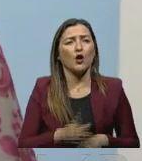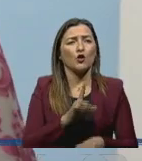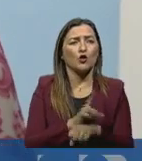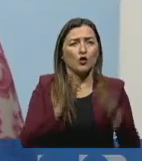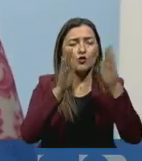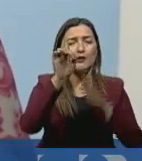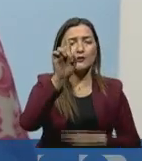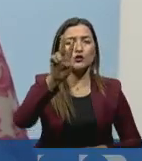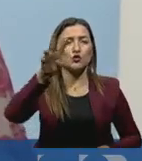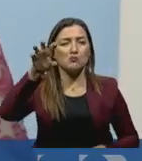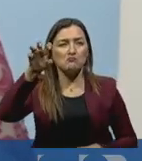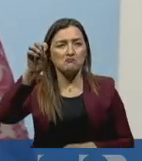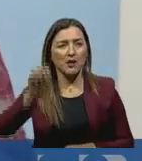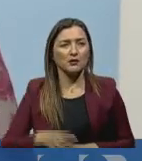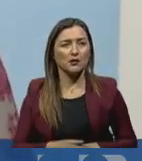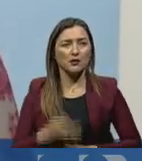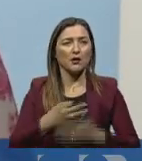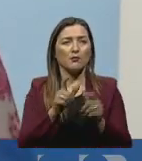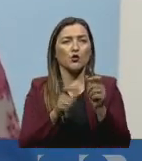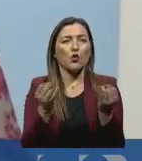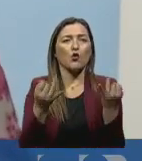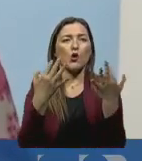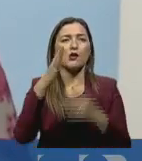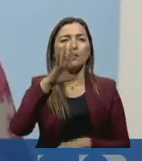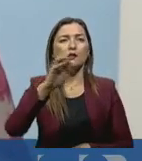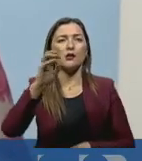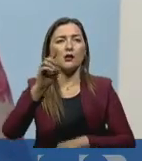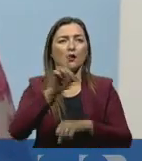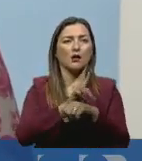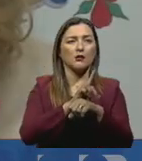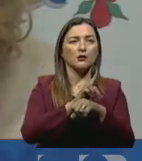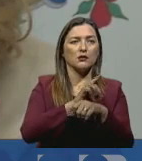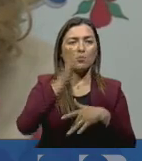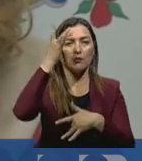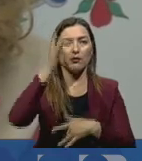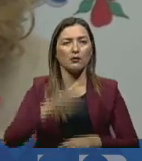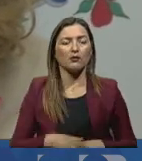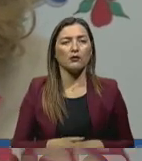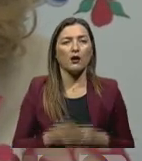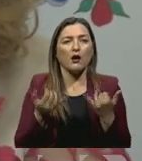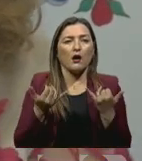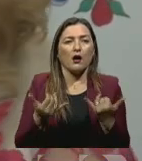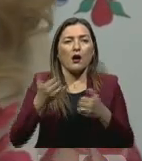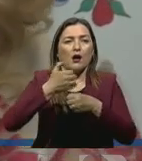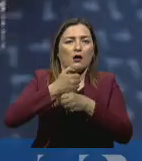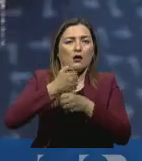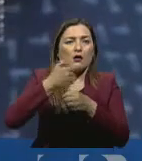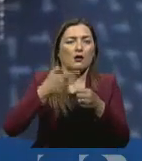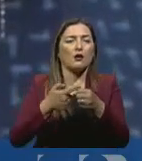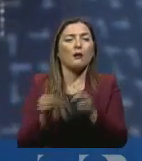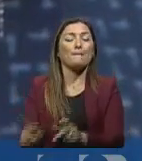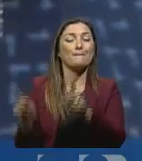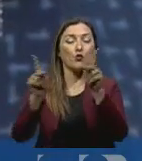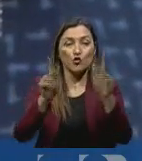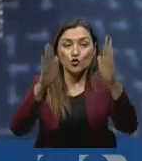vamos a tener y realmente somos 500 personas trabajando entre médicos enfermera en esta edición a realizarse en la capital se tiene